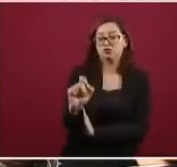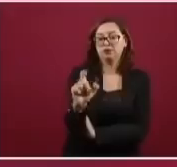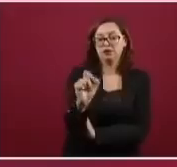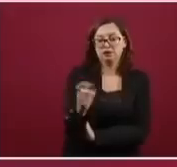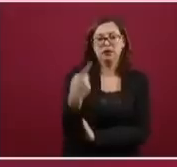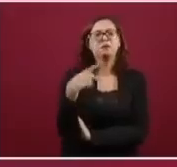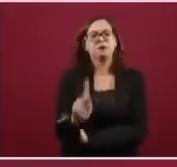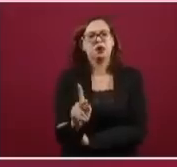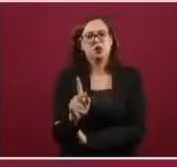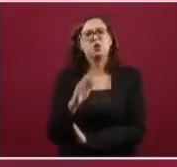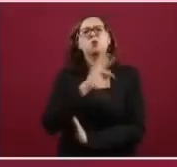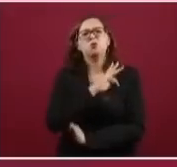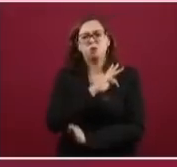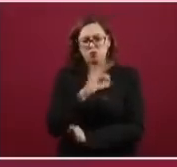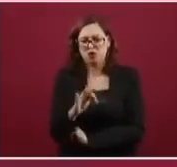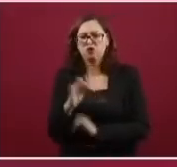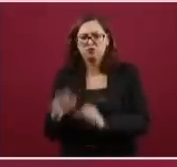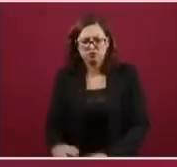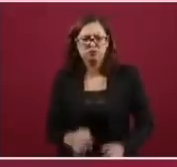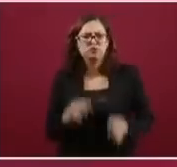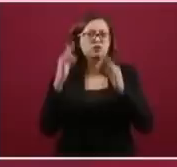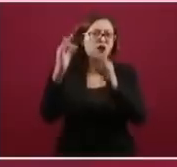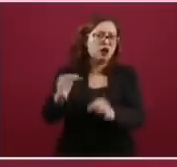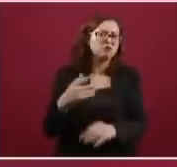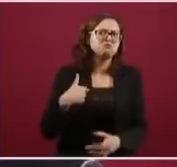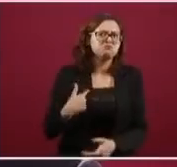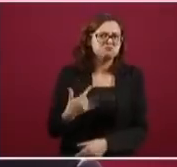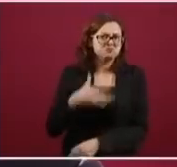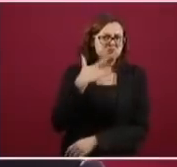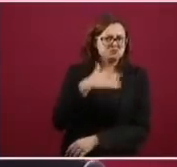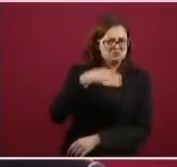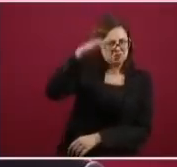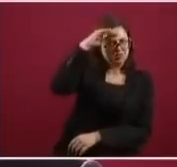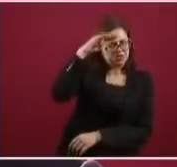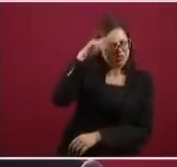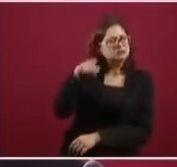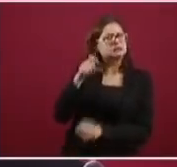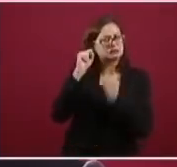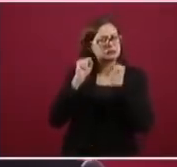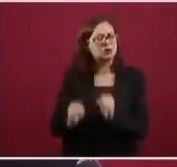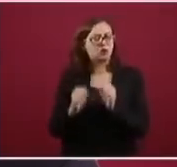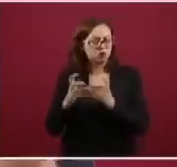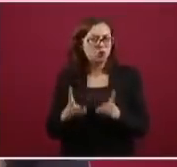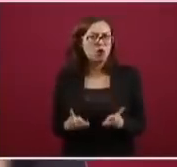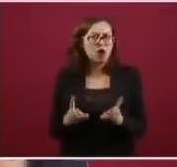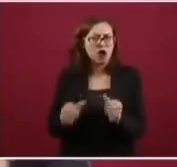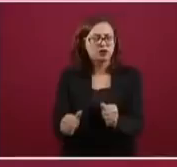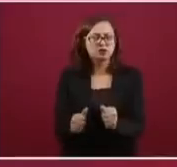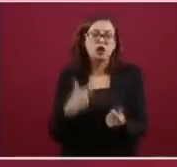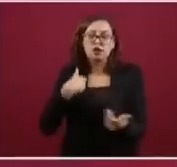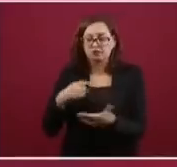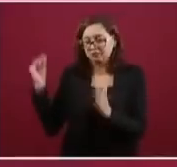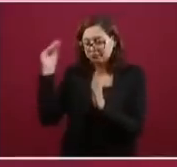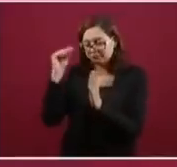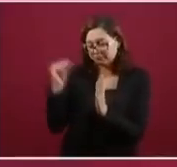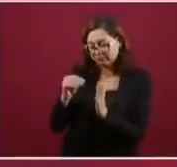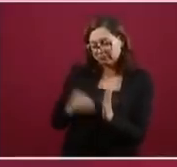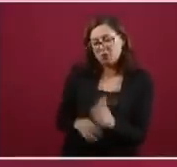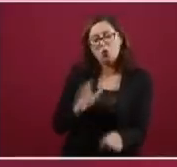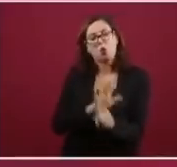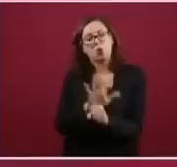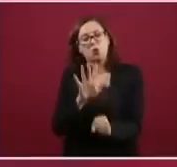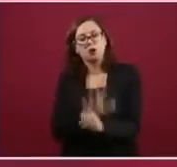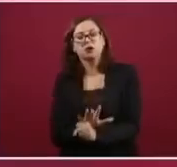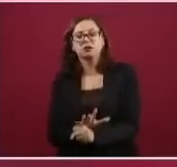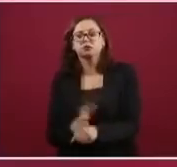adelantando esas licitaciones porque ya sabemos que hay un mínimo de ciertos rubros en los que vamos a ir gastando qué es lo que está buscando esto